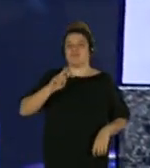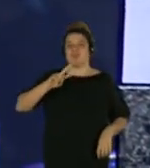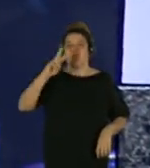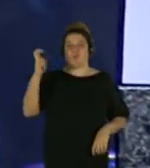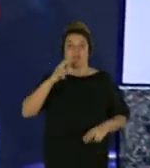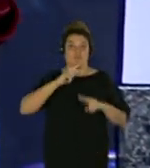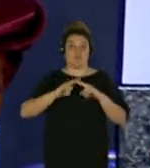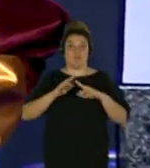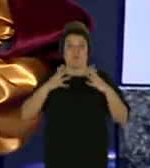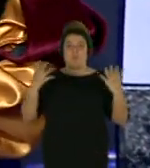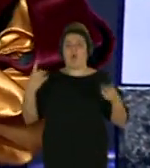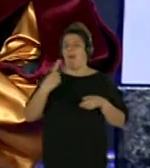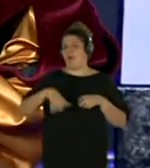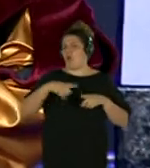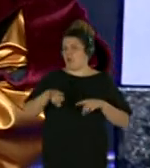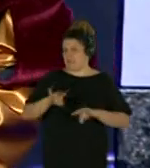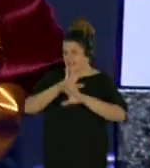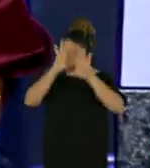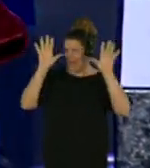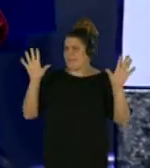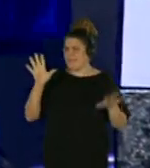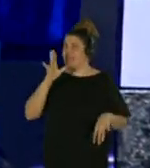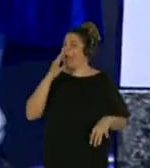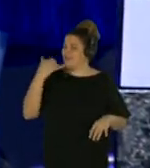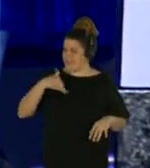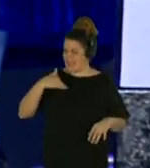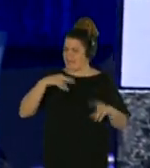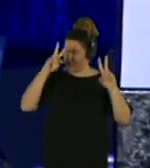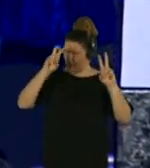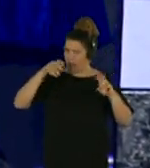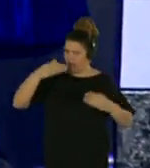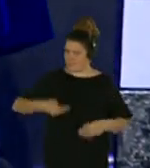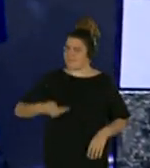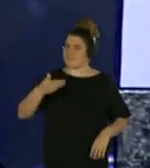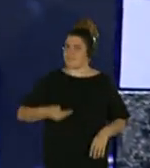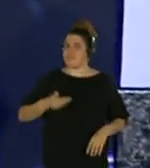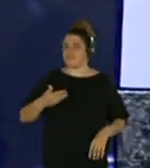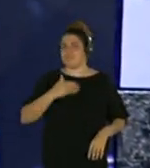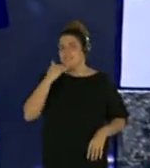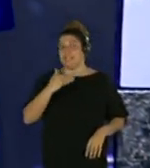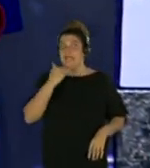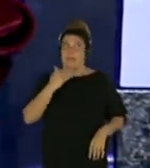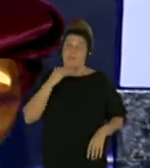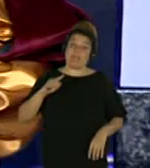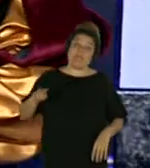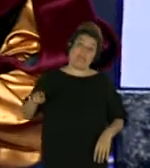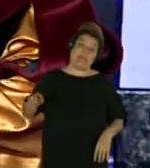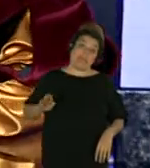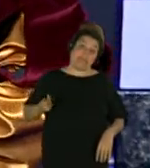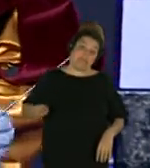claras, y este ya entramos en materia. Y bueno, es un poquito irónico, un poquito